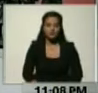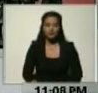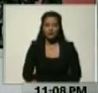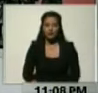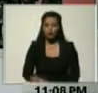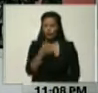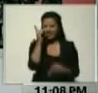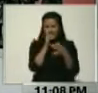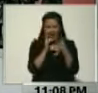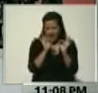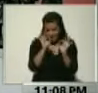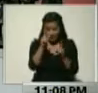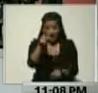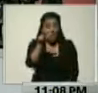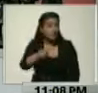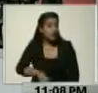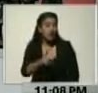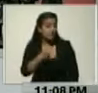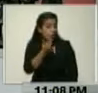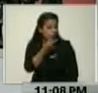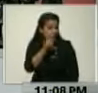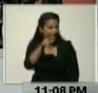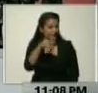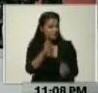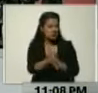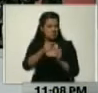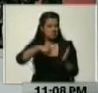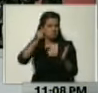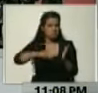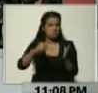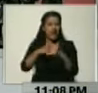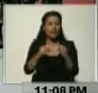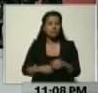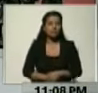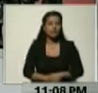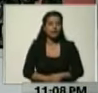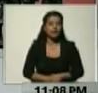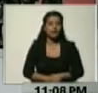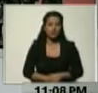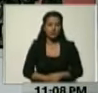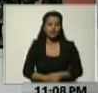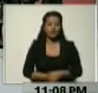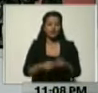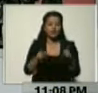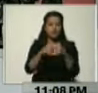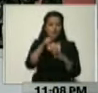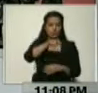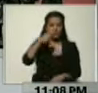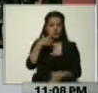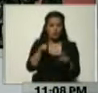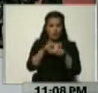detalle, nadie quiso hablar de la cuota de recolección de firmas planas para el revocatorio encomendado por Primero Justicia.